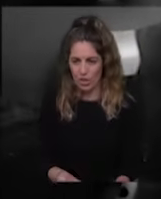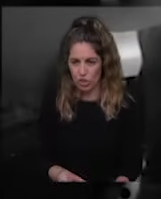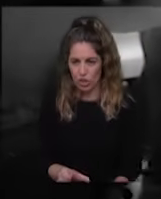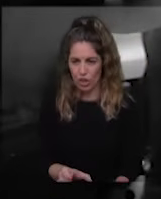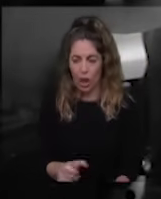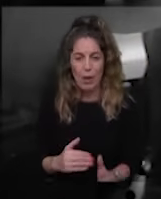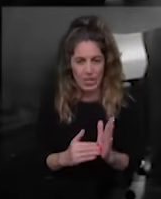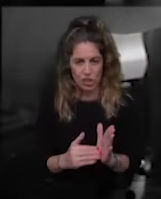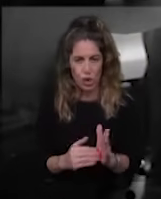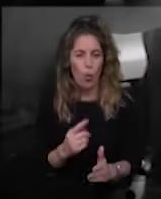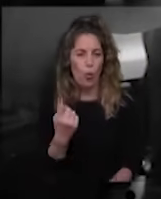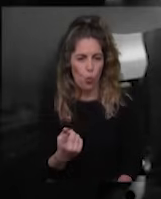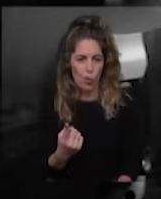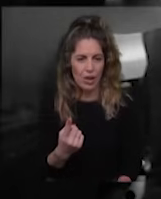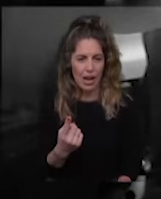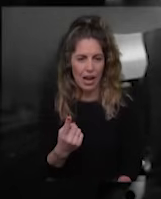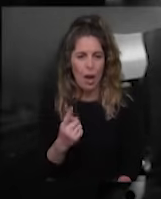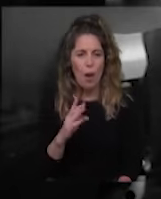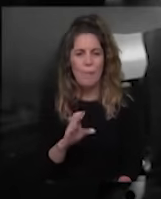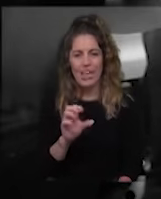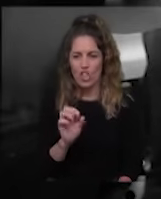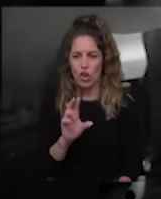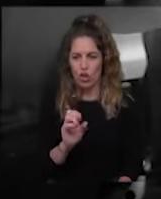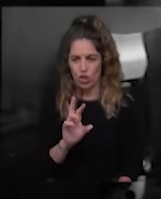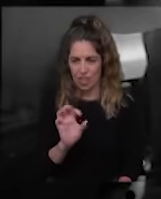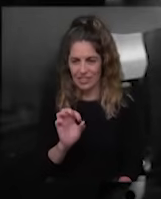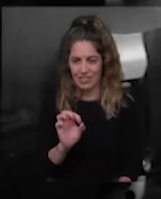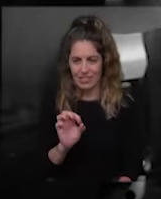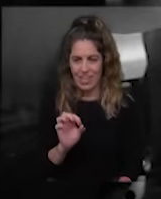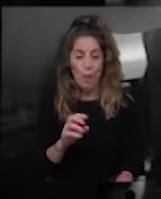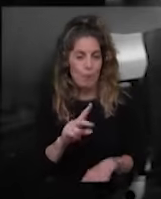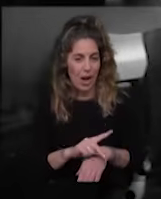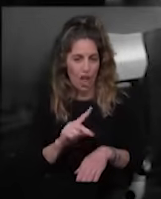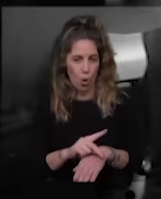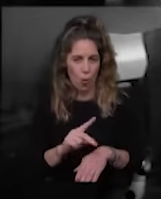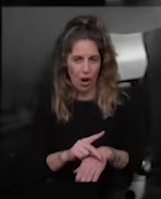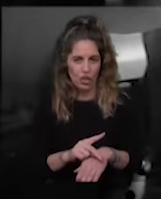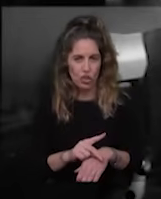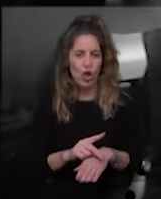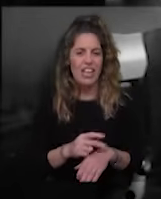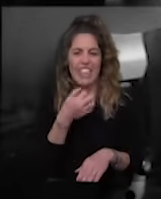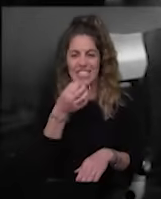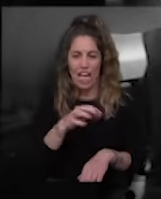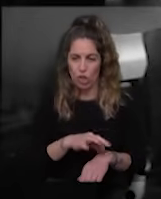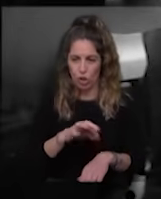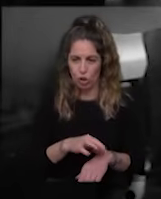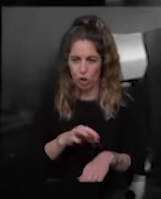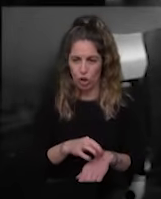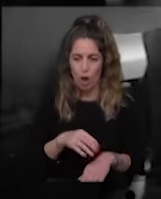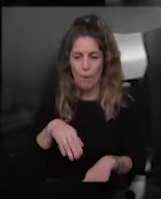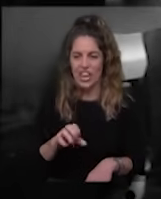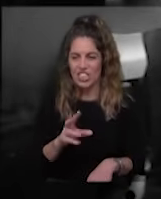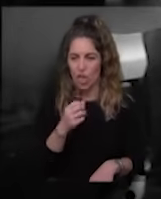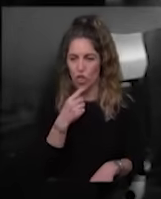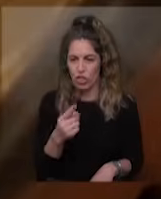cuales me presentó una de ellas Ángel Pedro Cross de nacionalidad paraguayo y a quien llamaban doctor manifestó